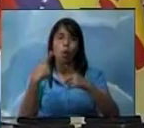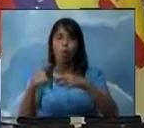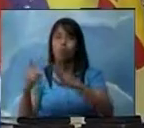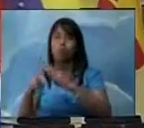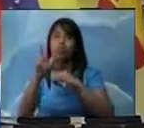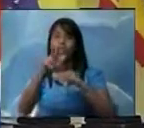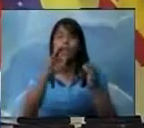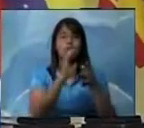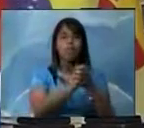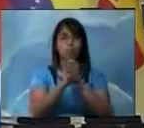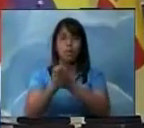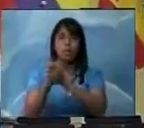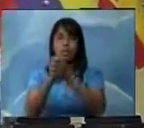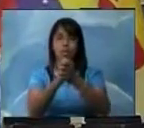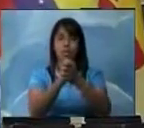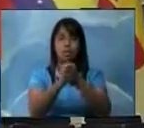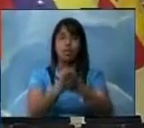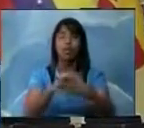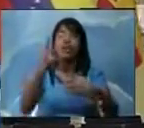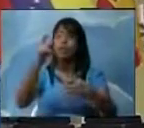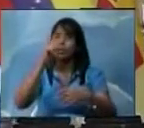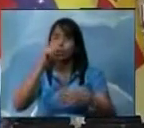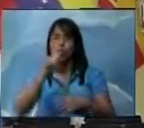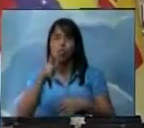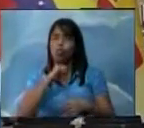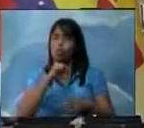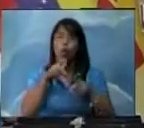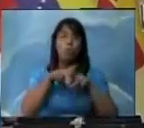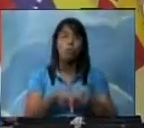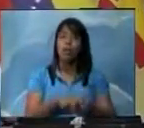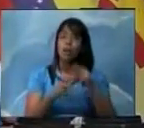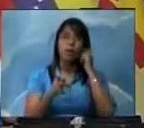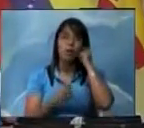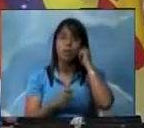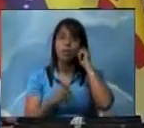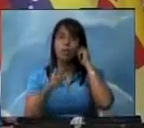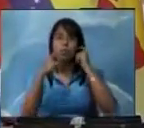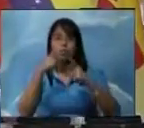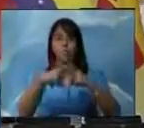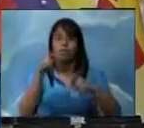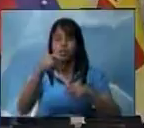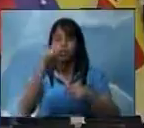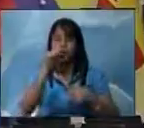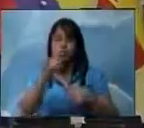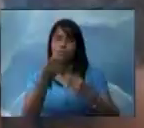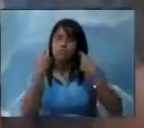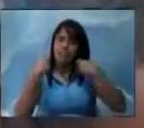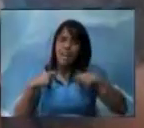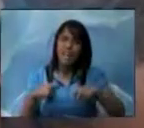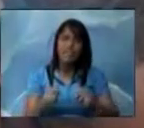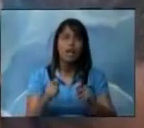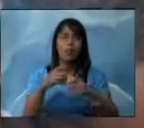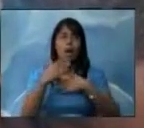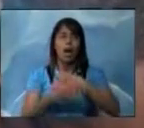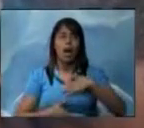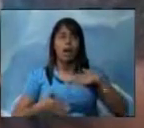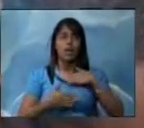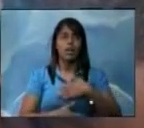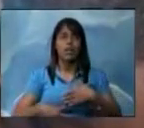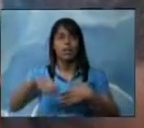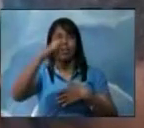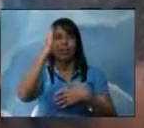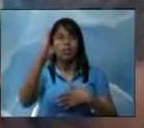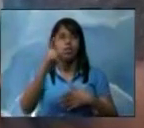tres compañeros. Daniel no los obligaba, pero Daniel procuraba agradar a